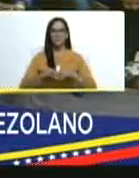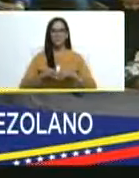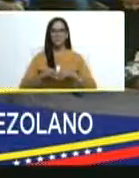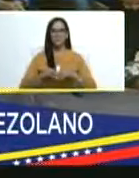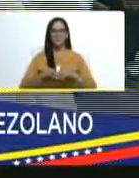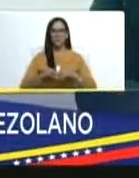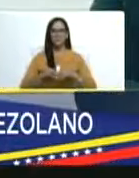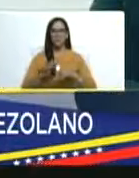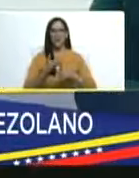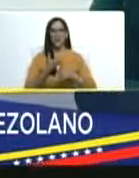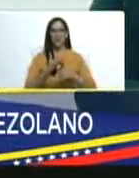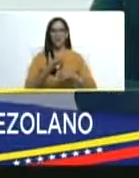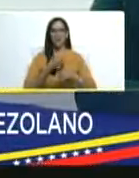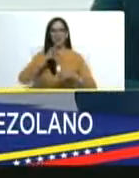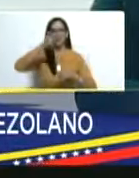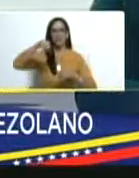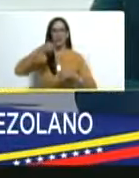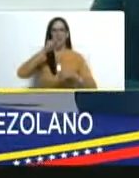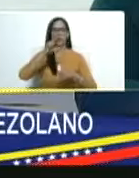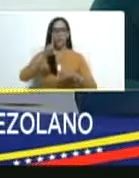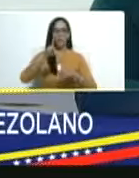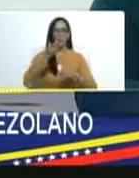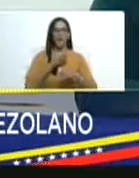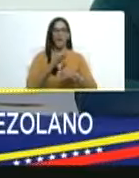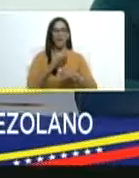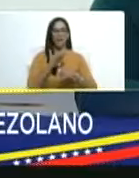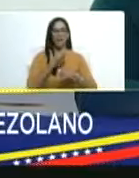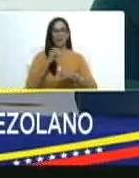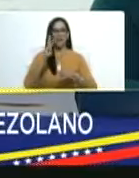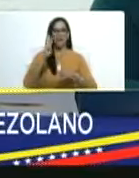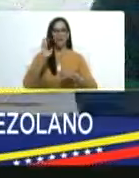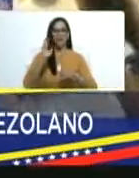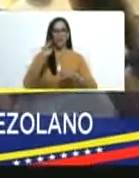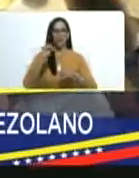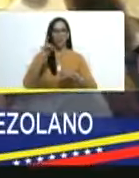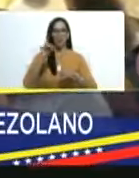Al alcalde Julio César Rodríguez, alcalde de Bermúdez.